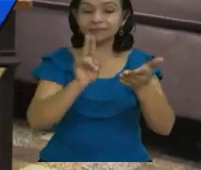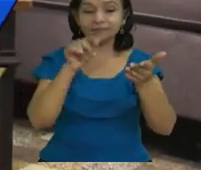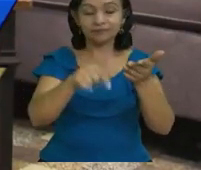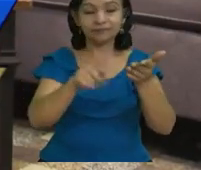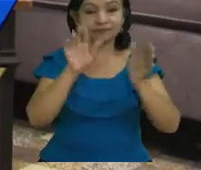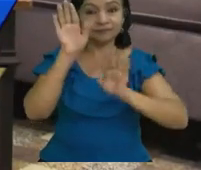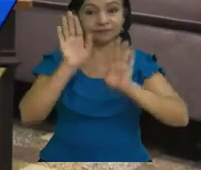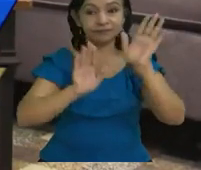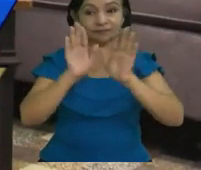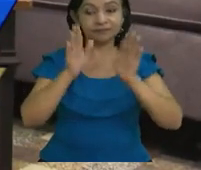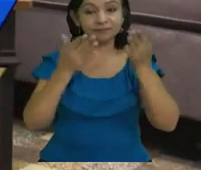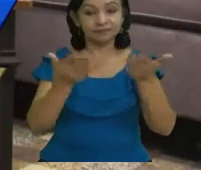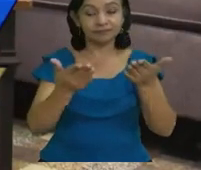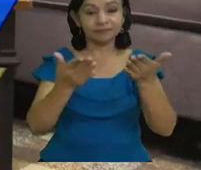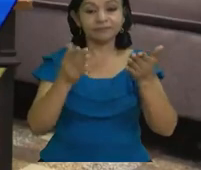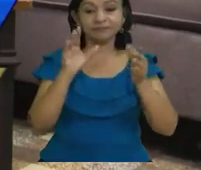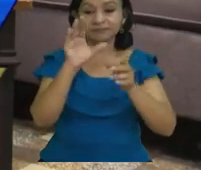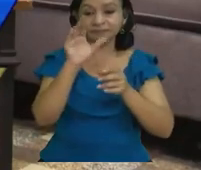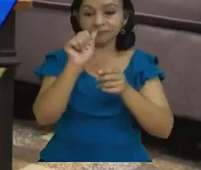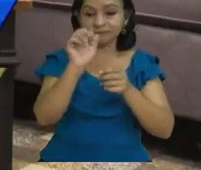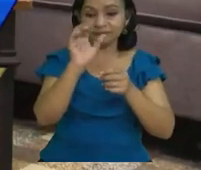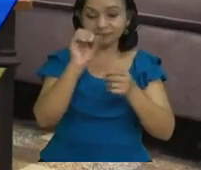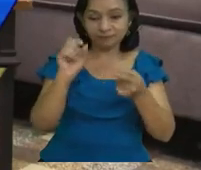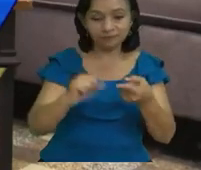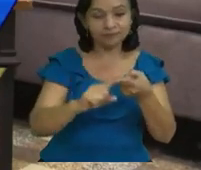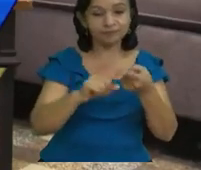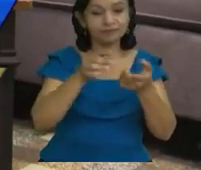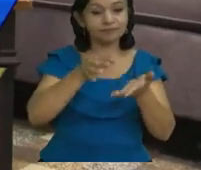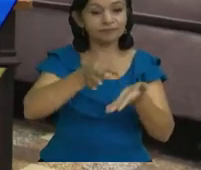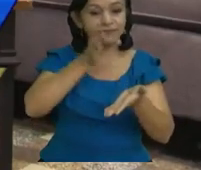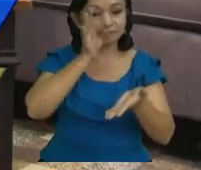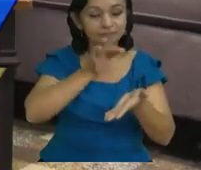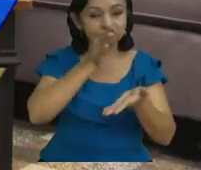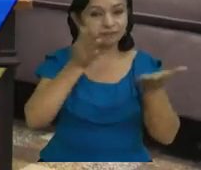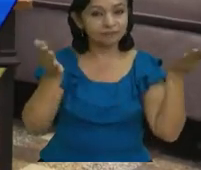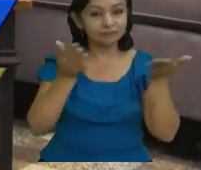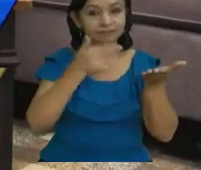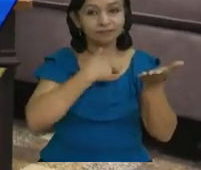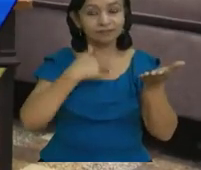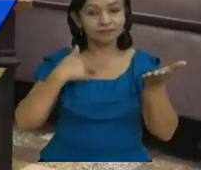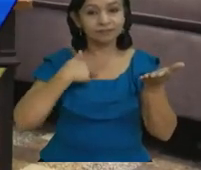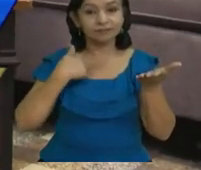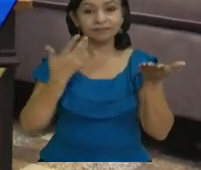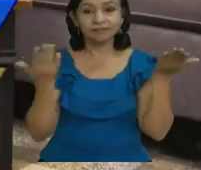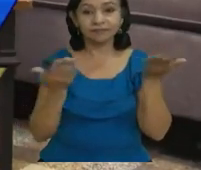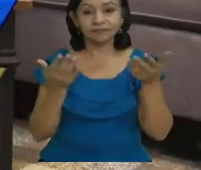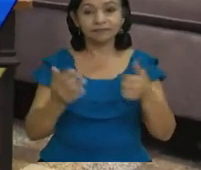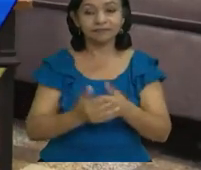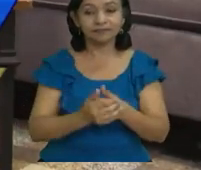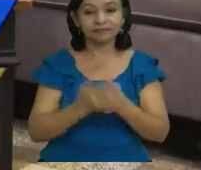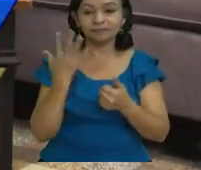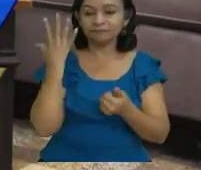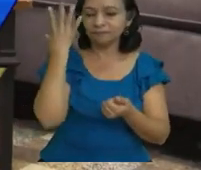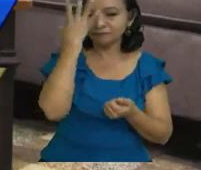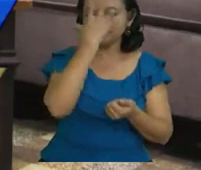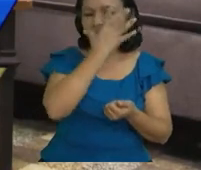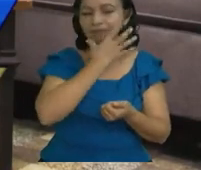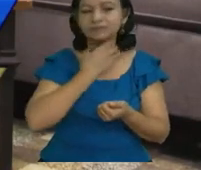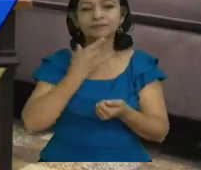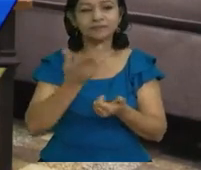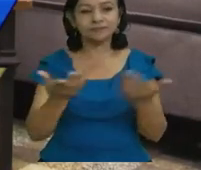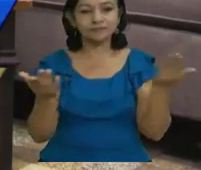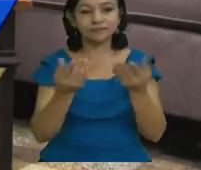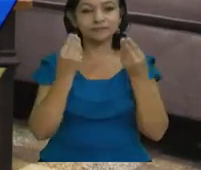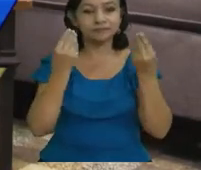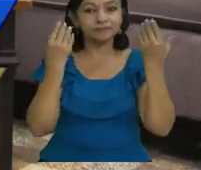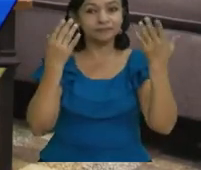este concurso de Emprende Cacao, Emprende Café, sacó a relucir bellezas que tenemos en nuestro país.